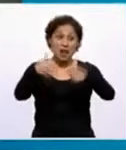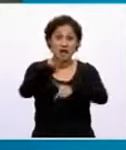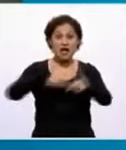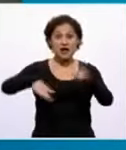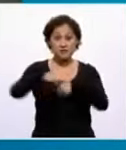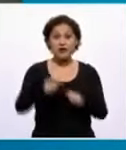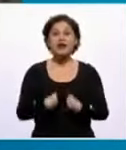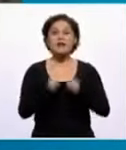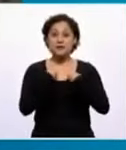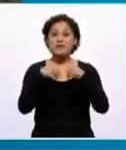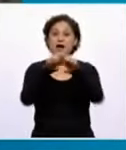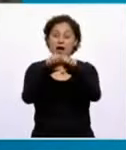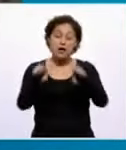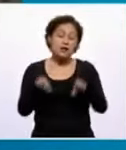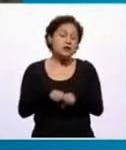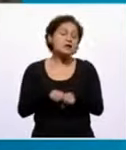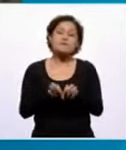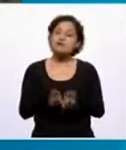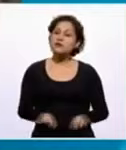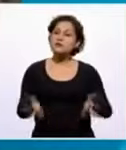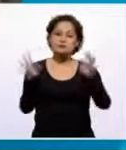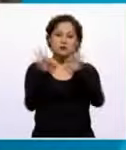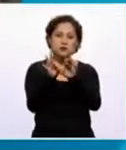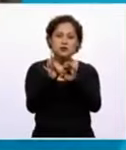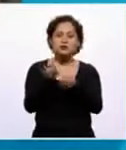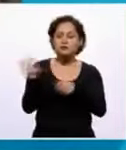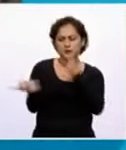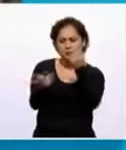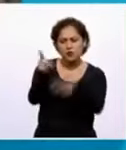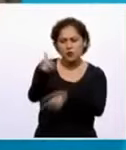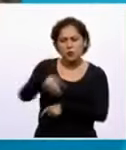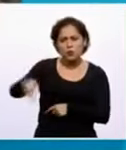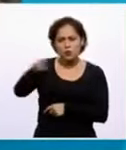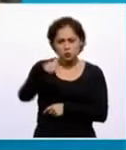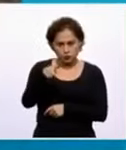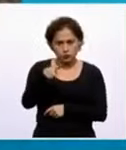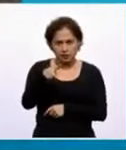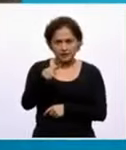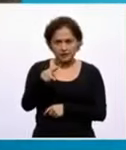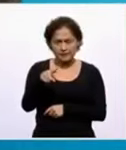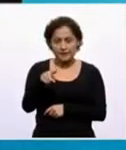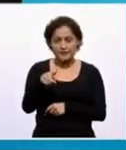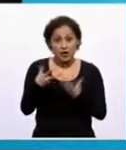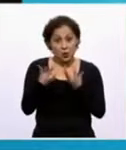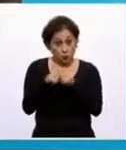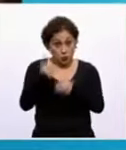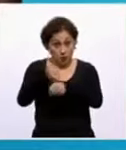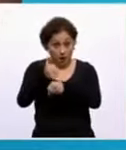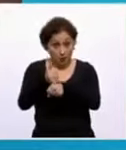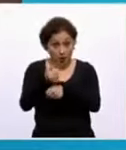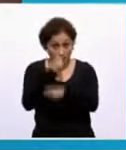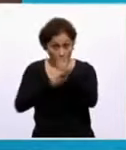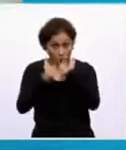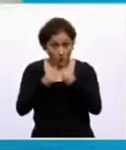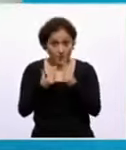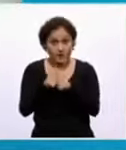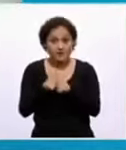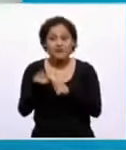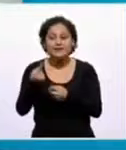más importante. ¿Cuántos de vosotros coméis a diario con vuestros abuelos?